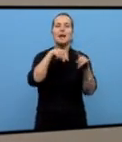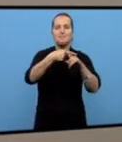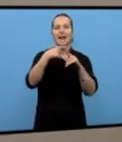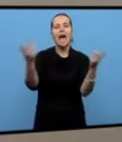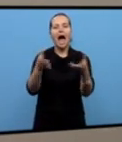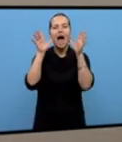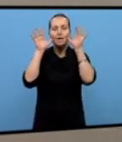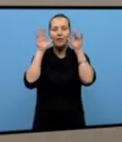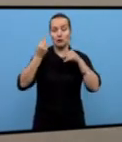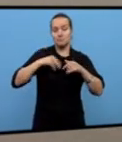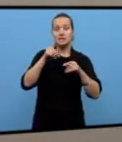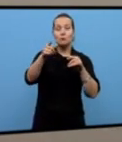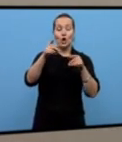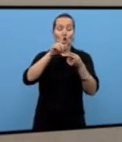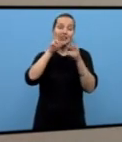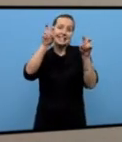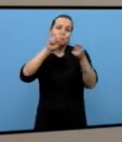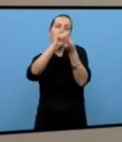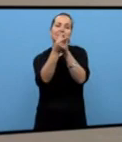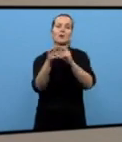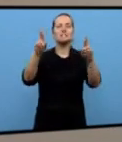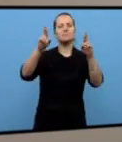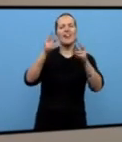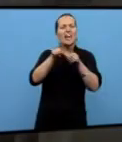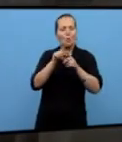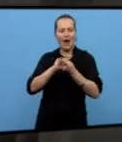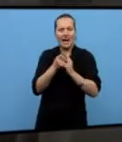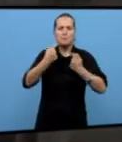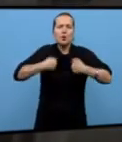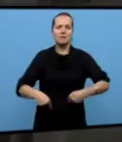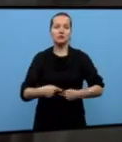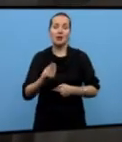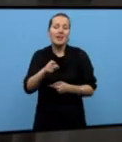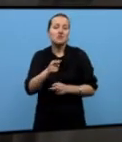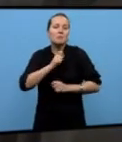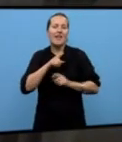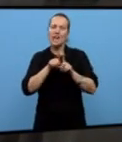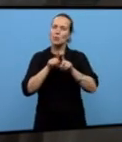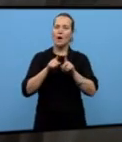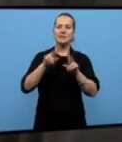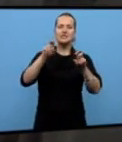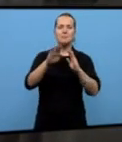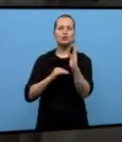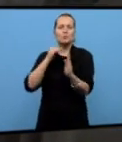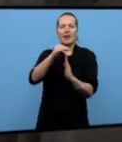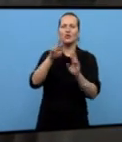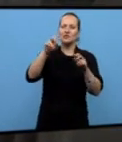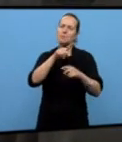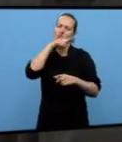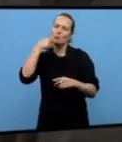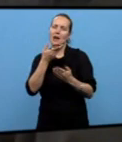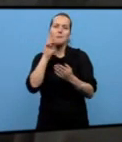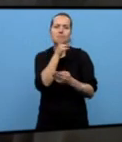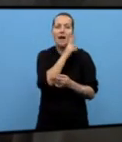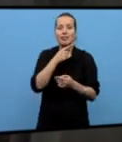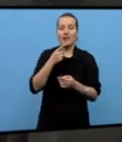O título, A metamorfose esperada, responde a un cambio interior da autora. Que viene dada por la superación del duelo por la muerte de mi madre, que falleció cuando yo